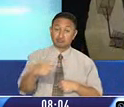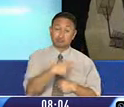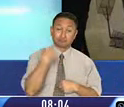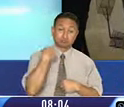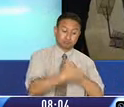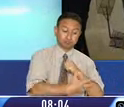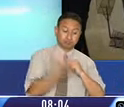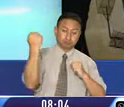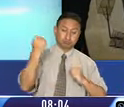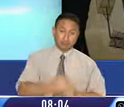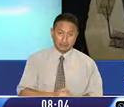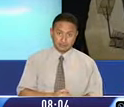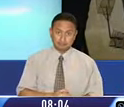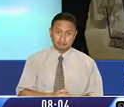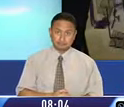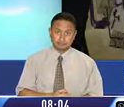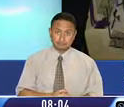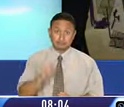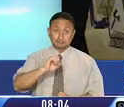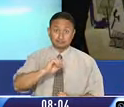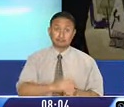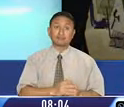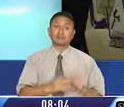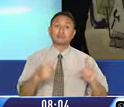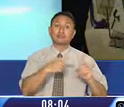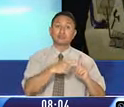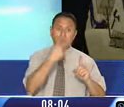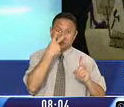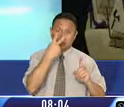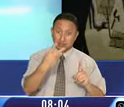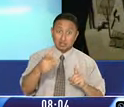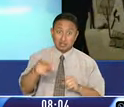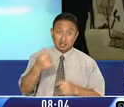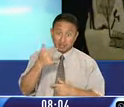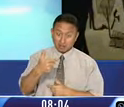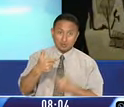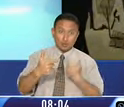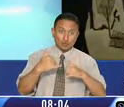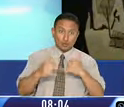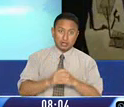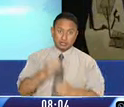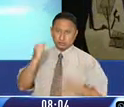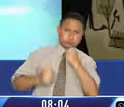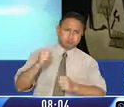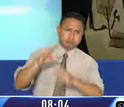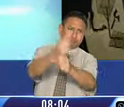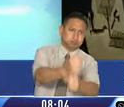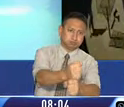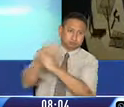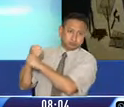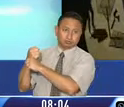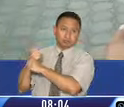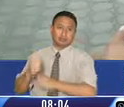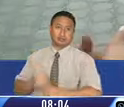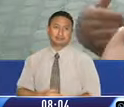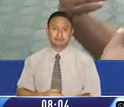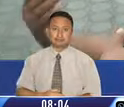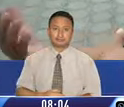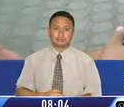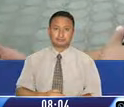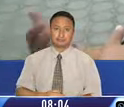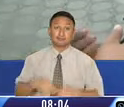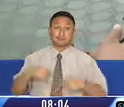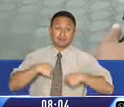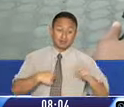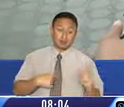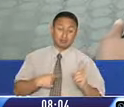cartera. Y lo lograron. La víctima se percata que el arma es de juguete y se arriesga por sus pertenencias. Y se regresa a quitarle